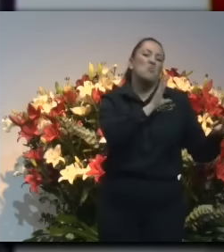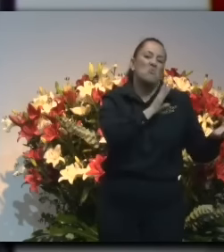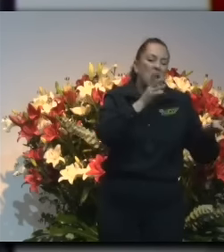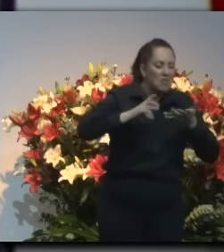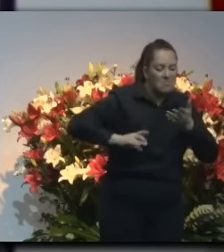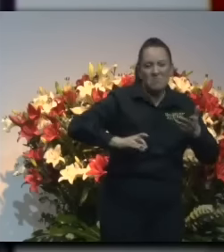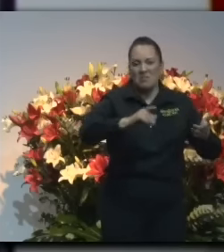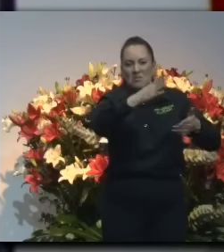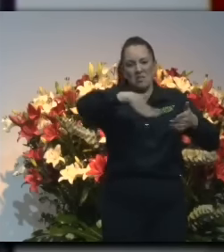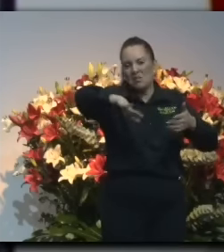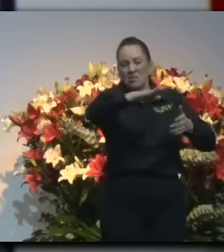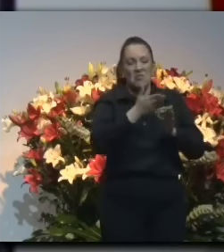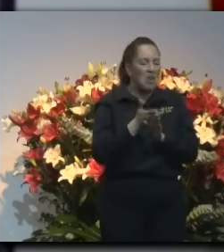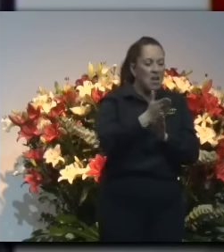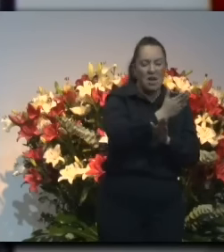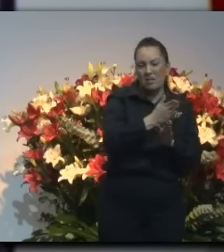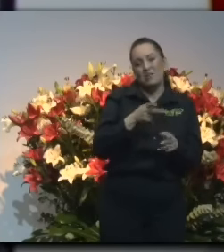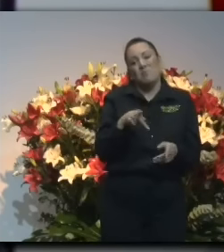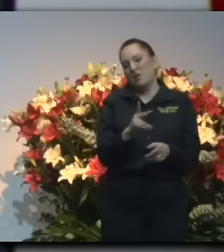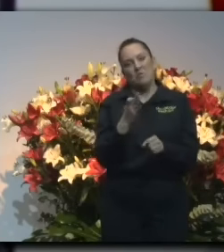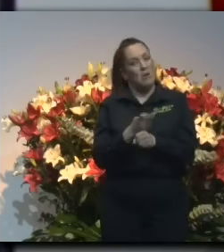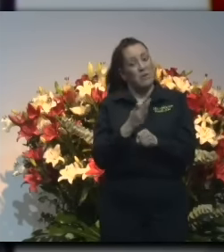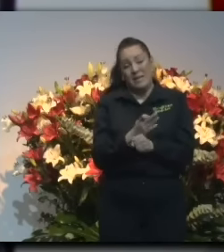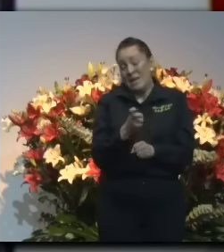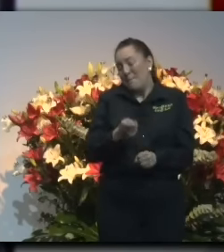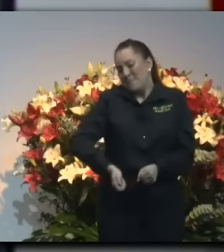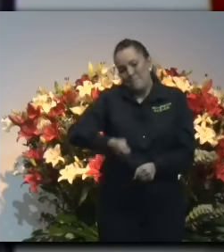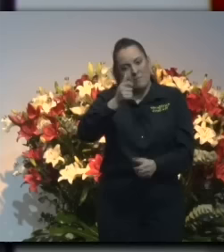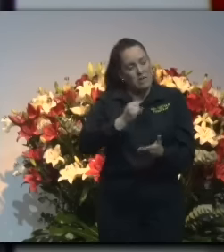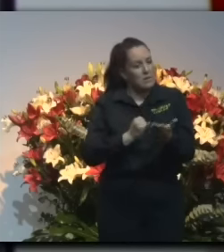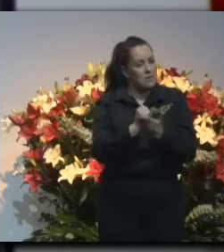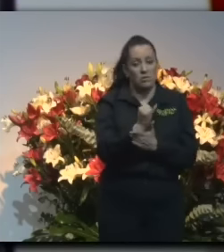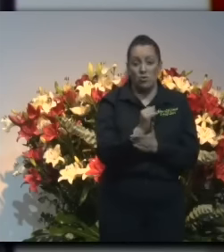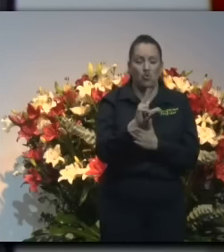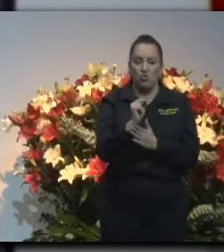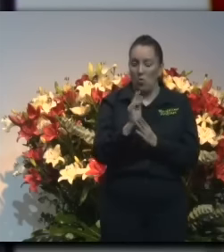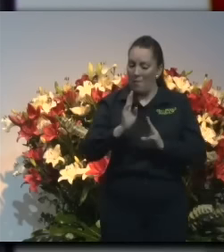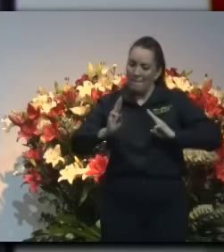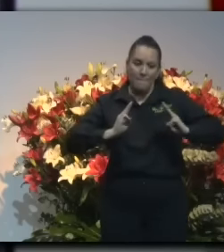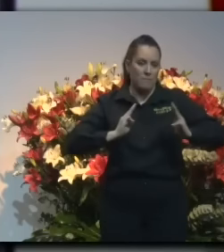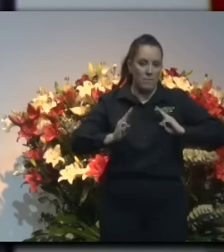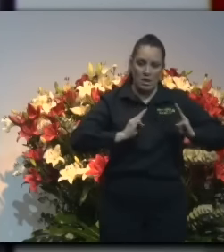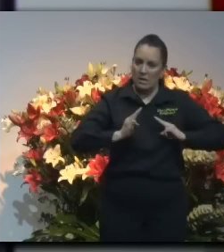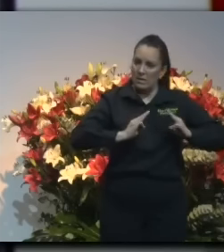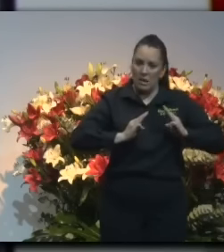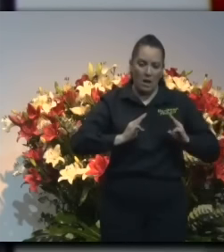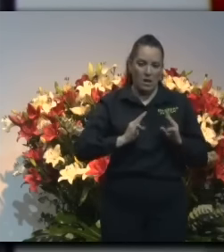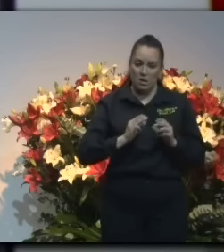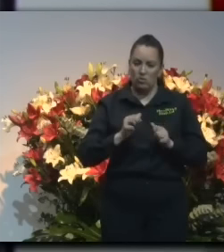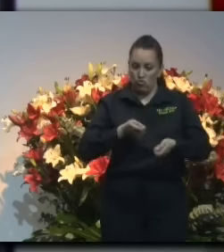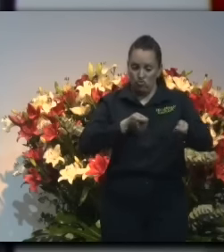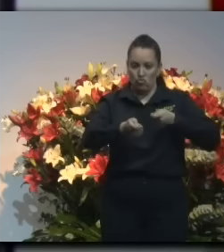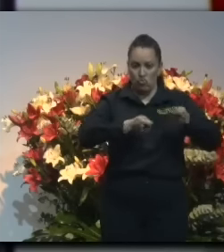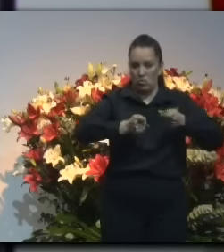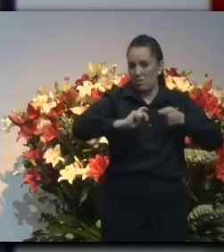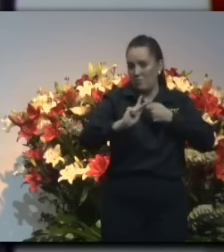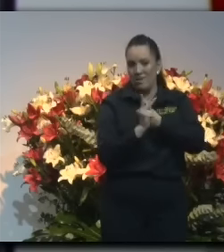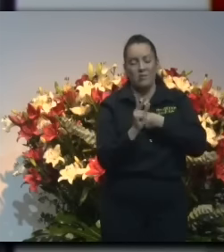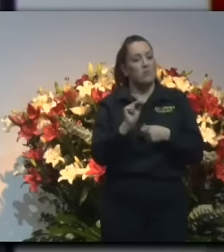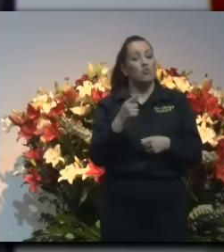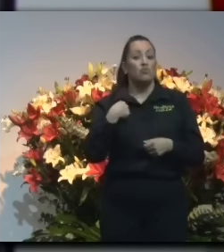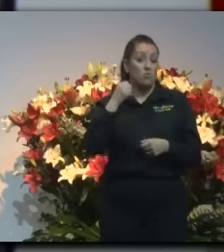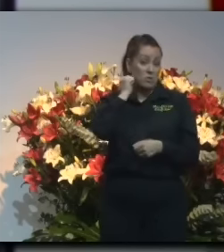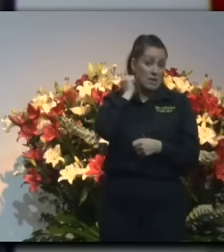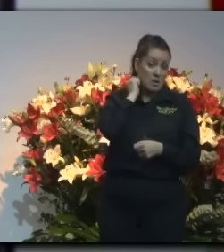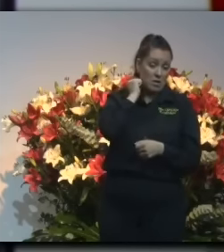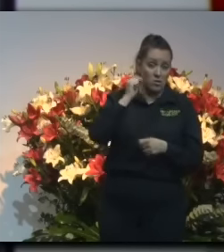mi primera decisión de no apostarle por la militarización al país. Yo, como senadora de la República, voté